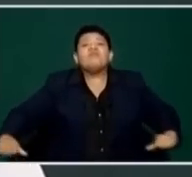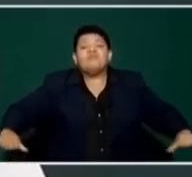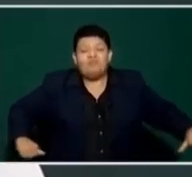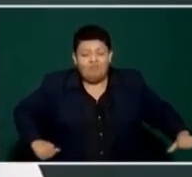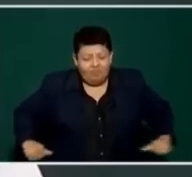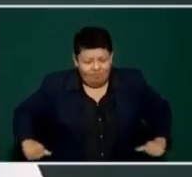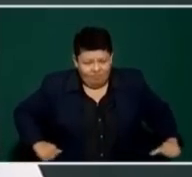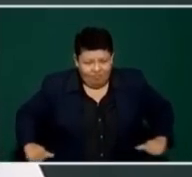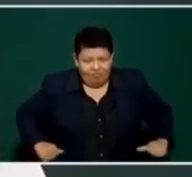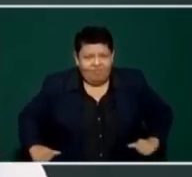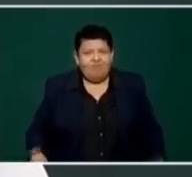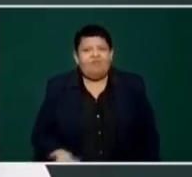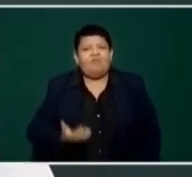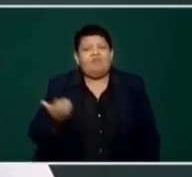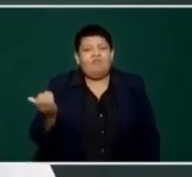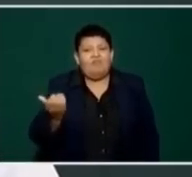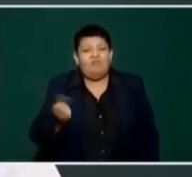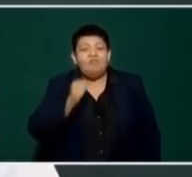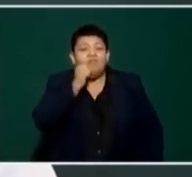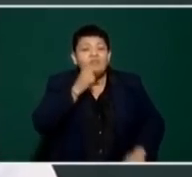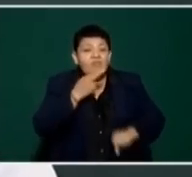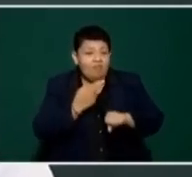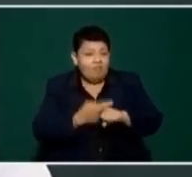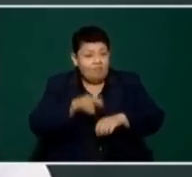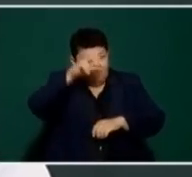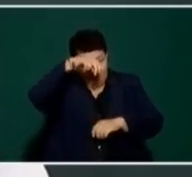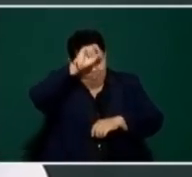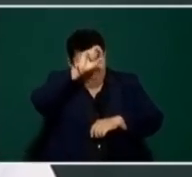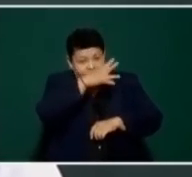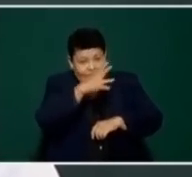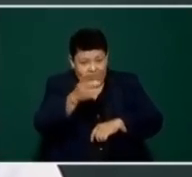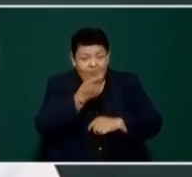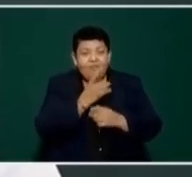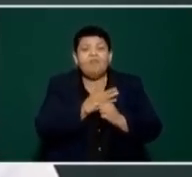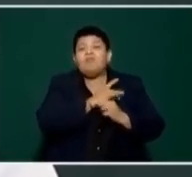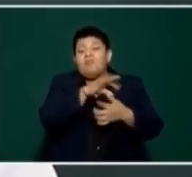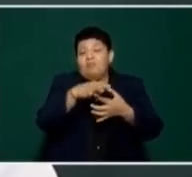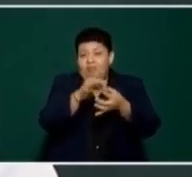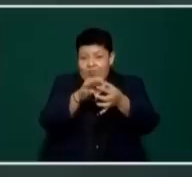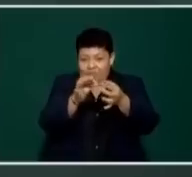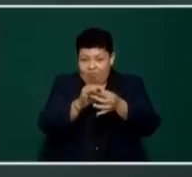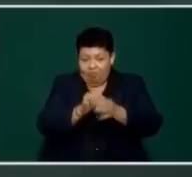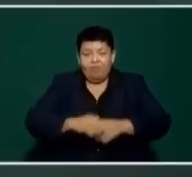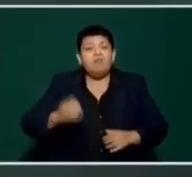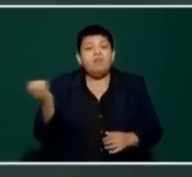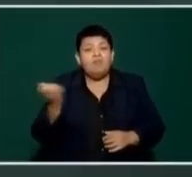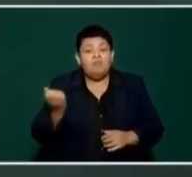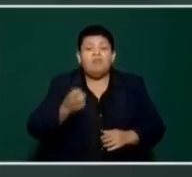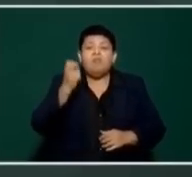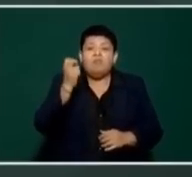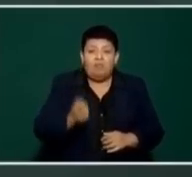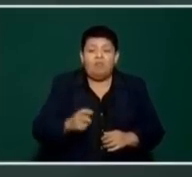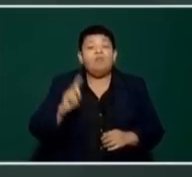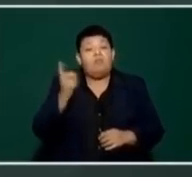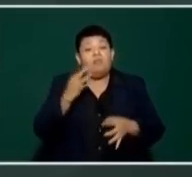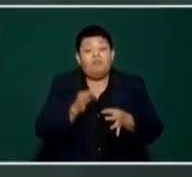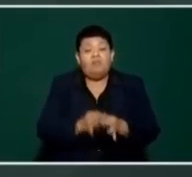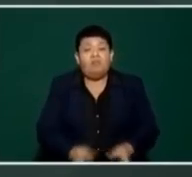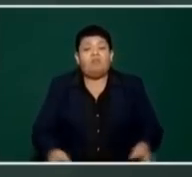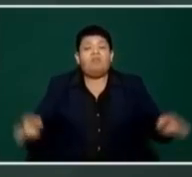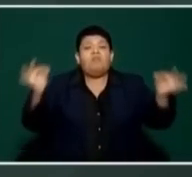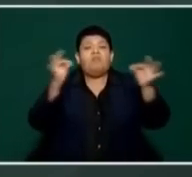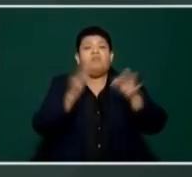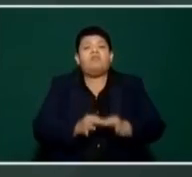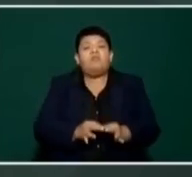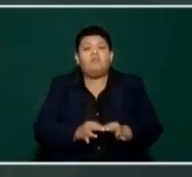que el secretario de Marina acaba de comentar, podemos precisamente hacer eso, y será muy importante